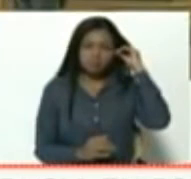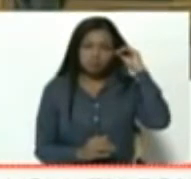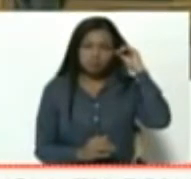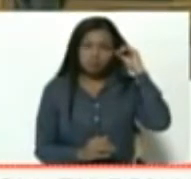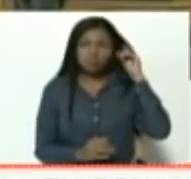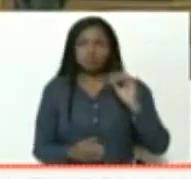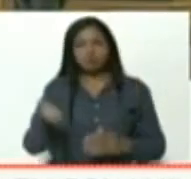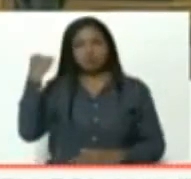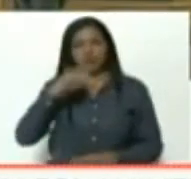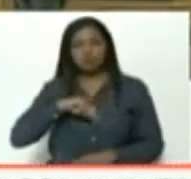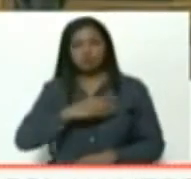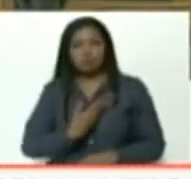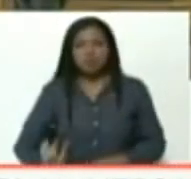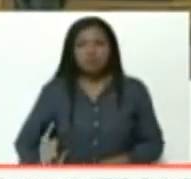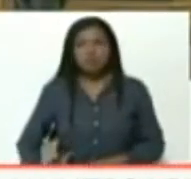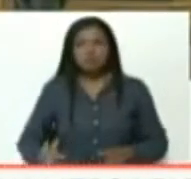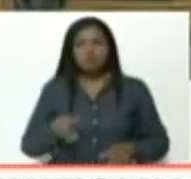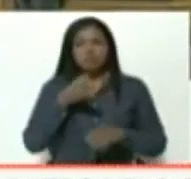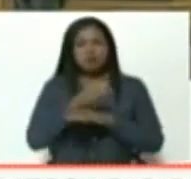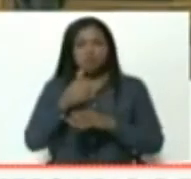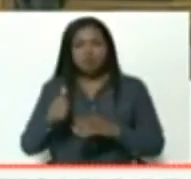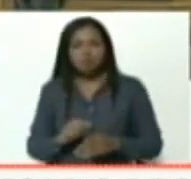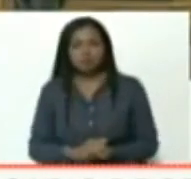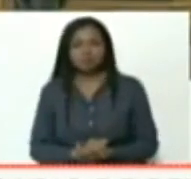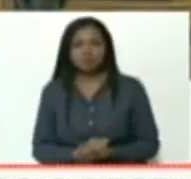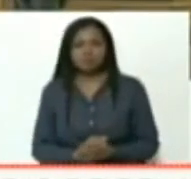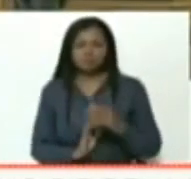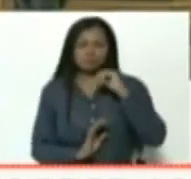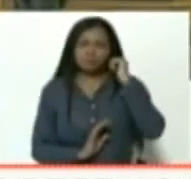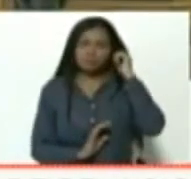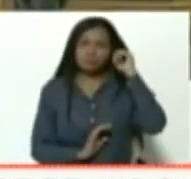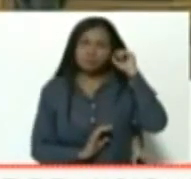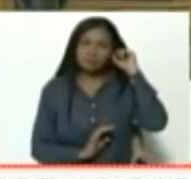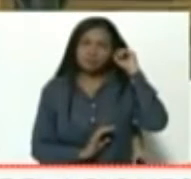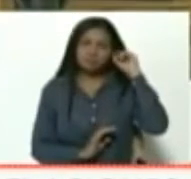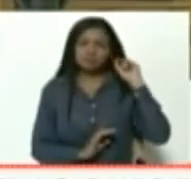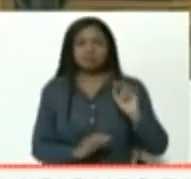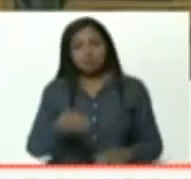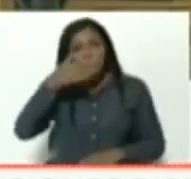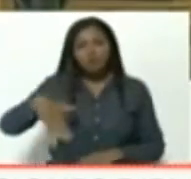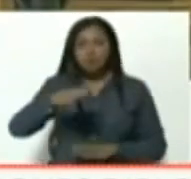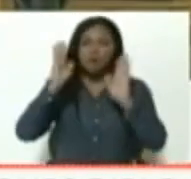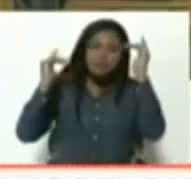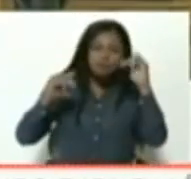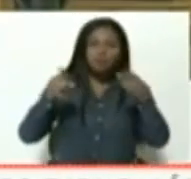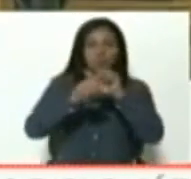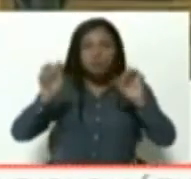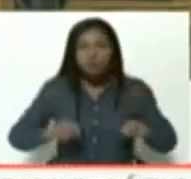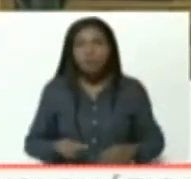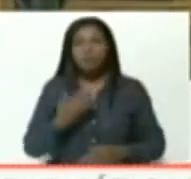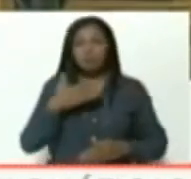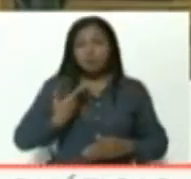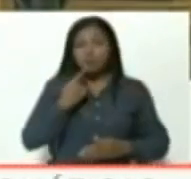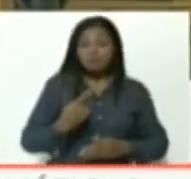nuestro presidente Maduro impartió una serie de medidas que debían ser acatadas por la población, y debemos decir que